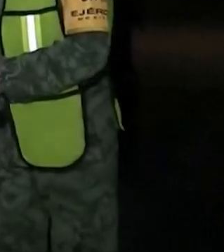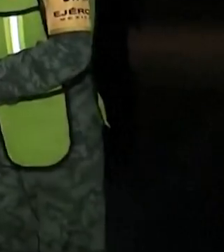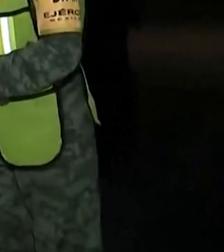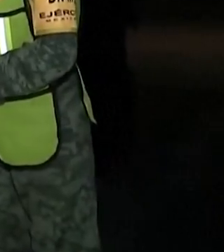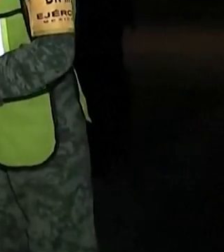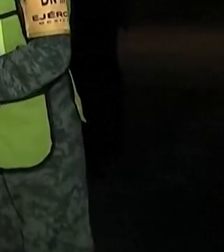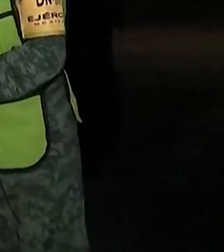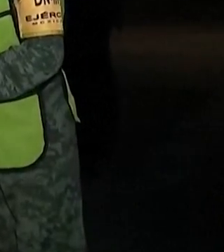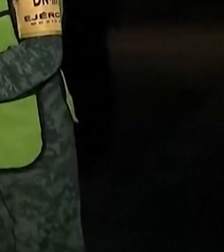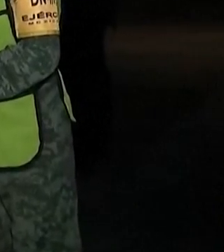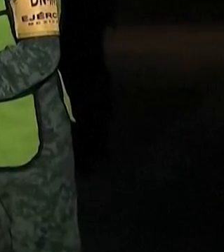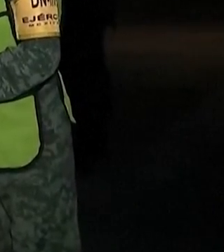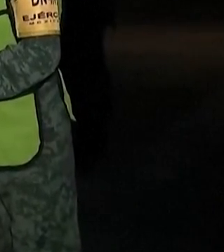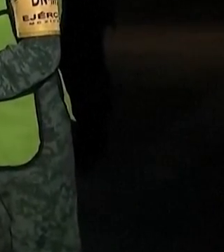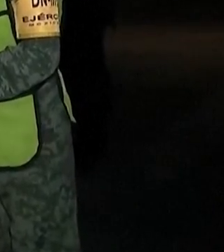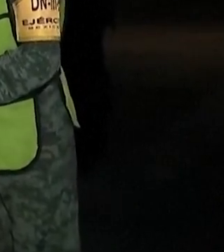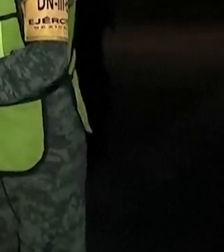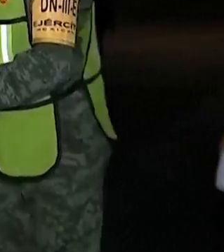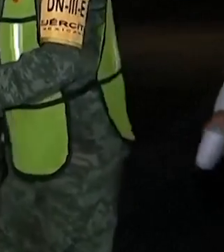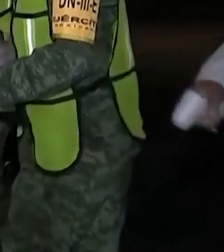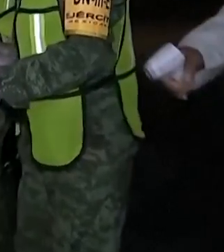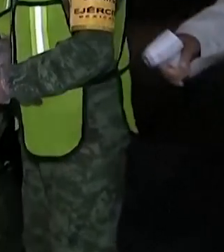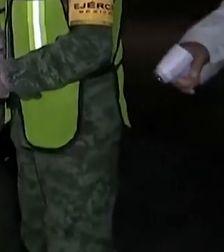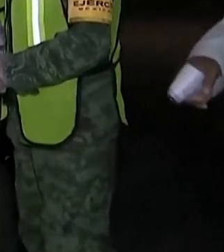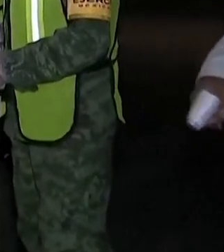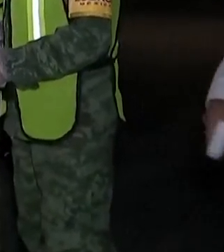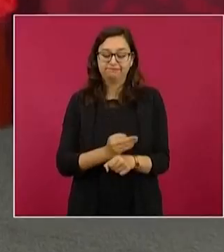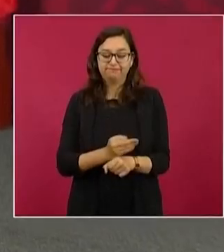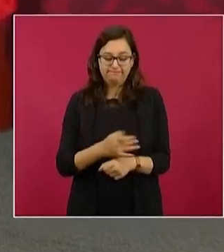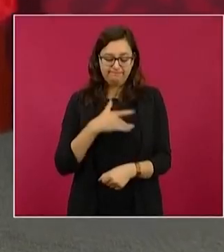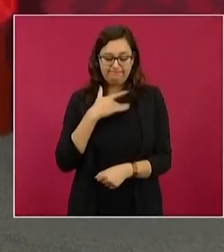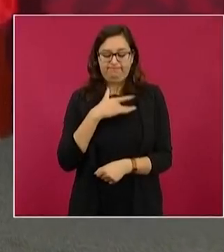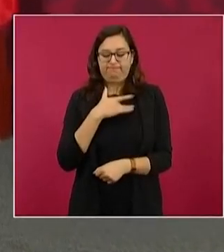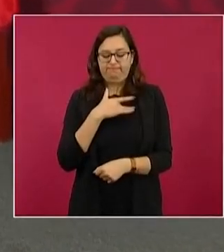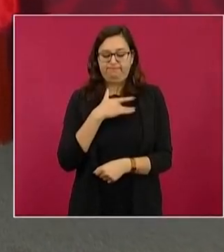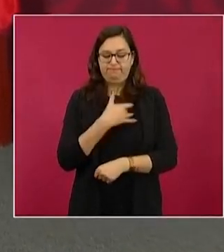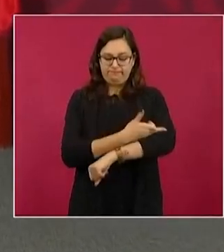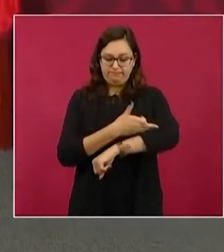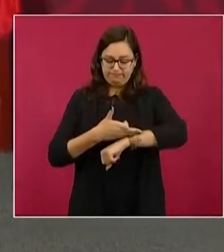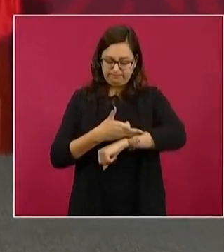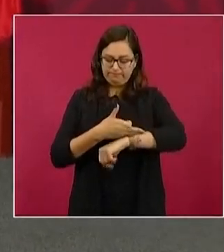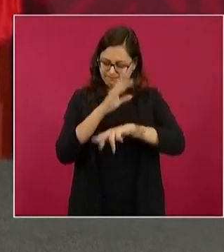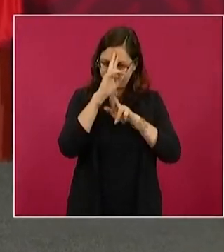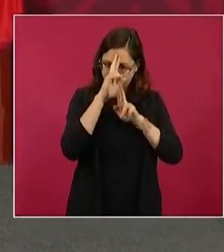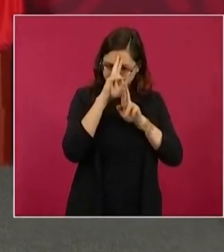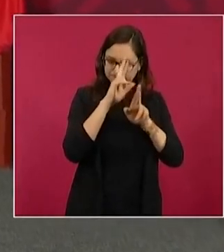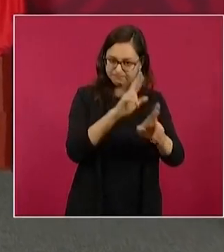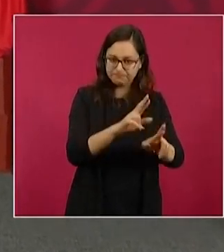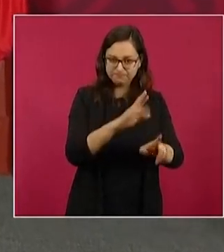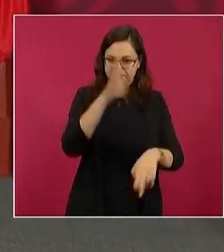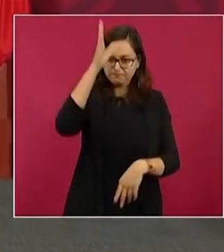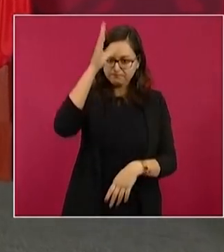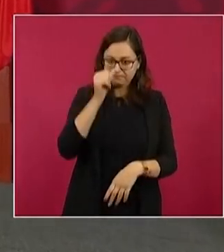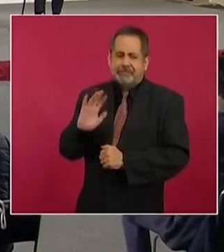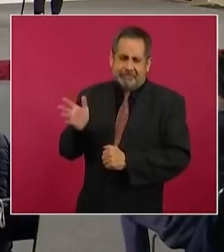contra ucrania pero el presidente andrés manuel lópez obrador descartó que su gobierno envíe armas para ayudar a los ucranianos